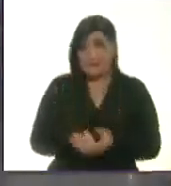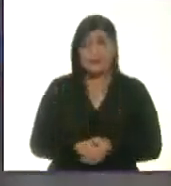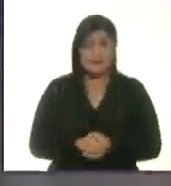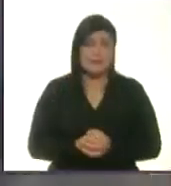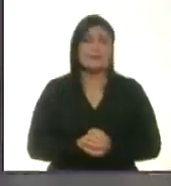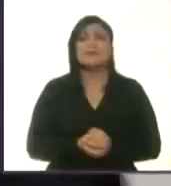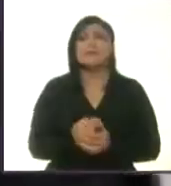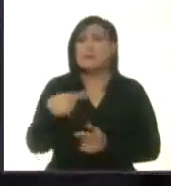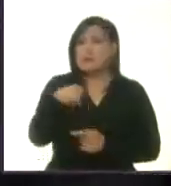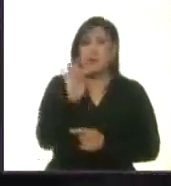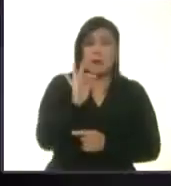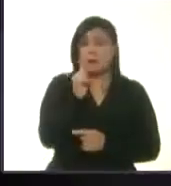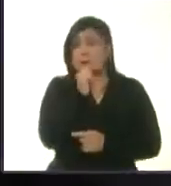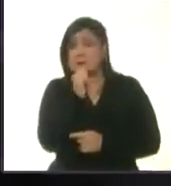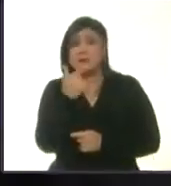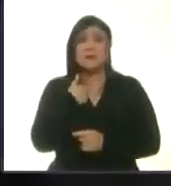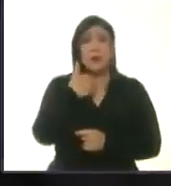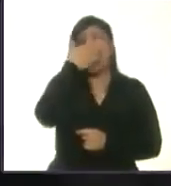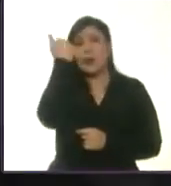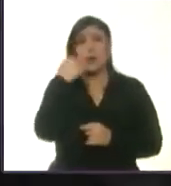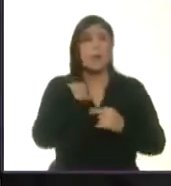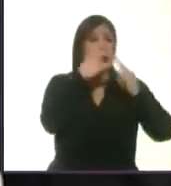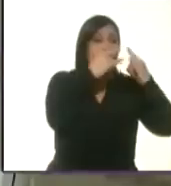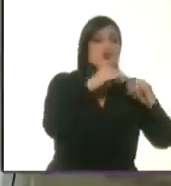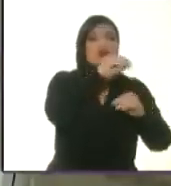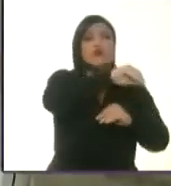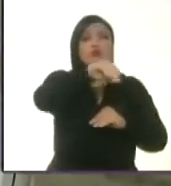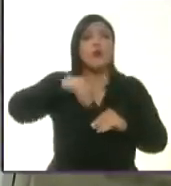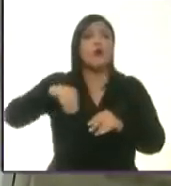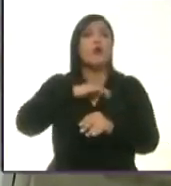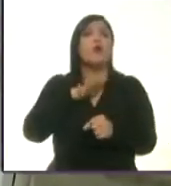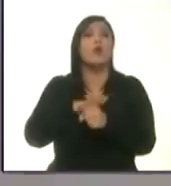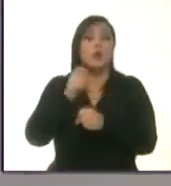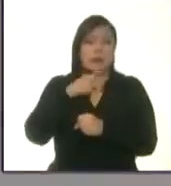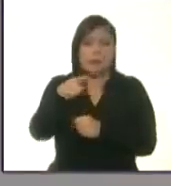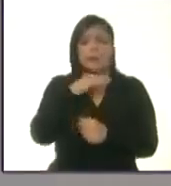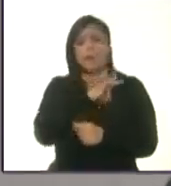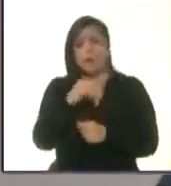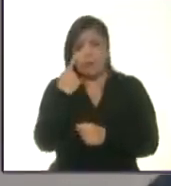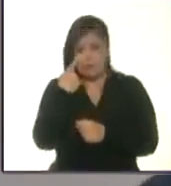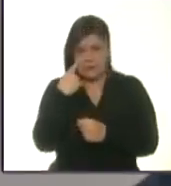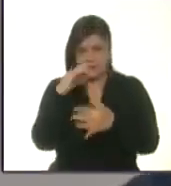si aún no sabes qué casilla te corresponde sigue estos sencillos pasos